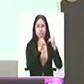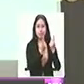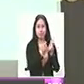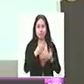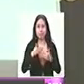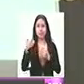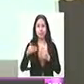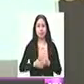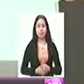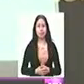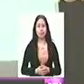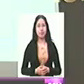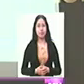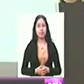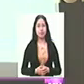siguiente.